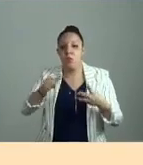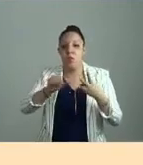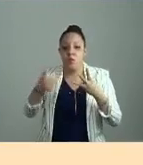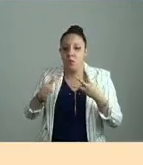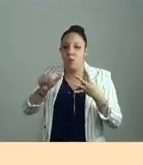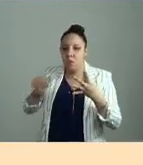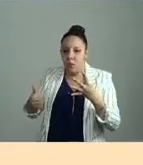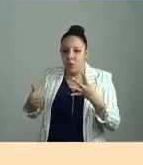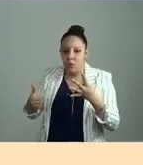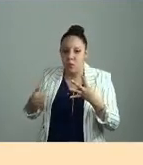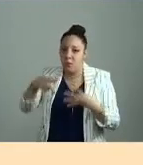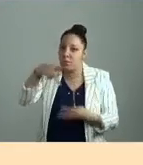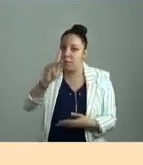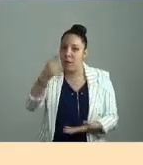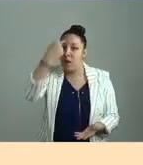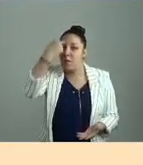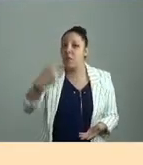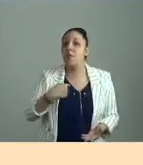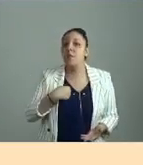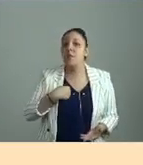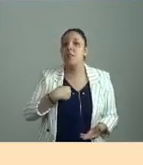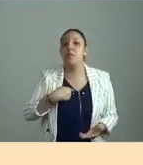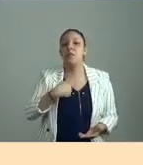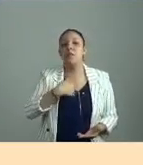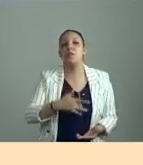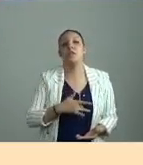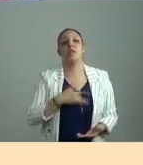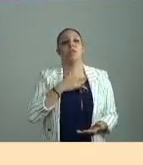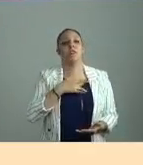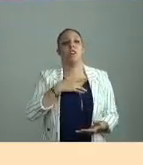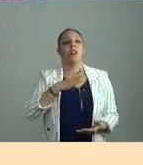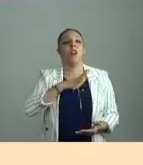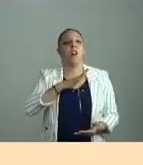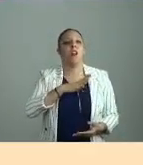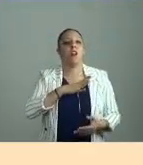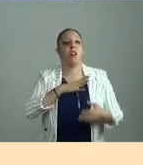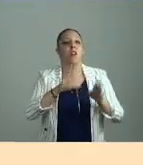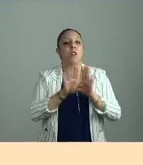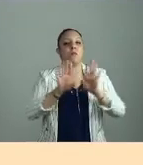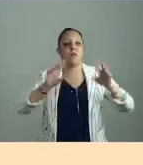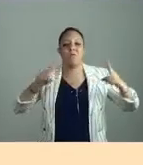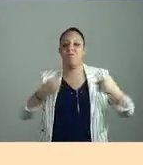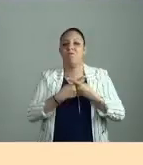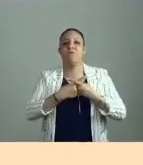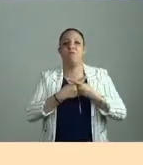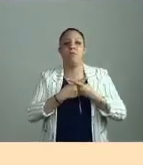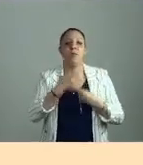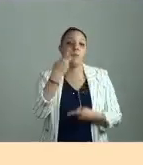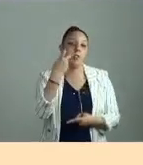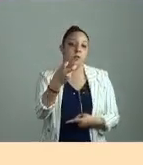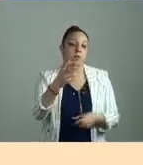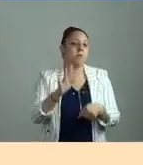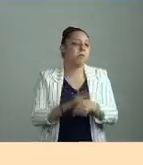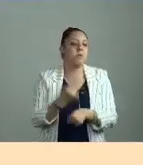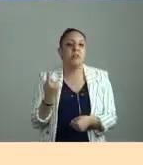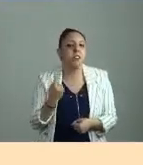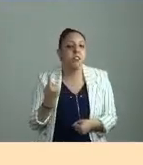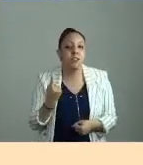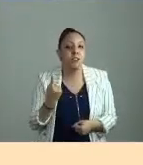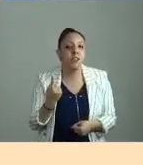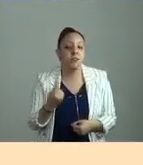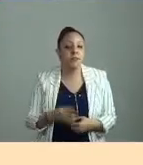muy fuerte no una contradicción muy fuerte pues que hoy podemos ver que en